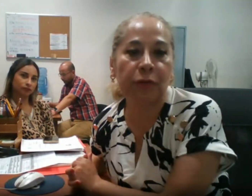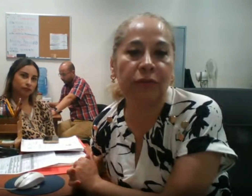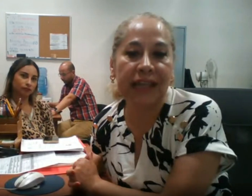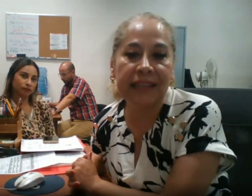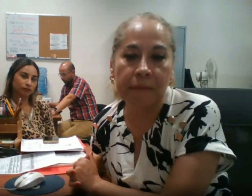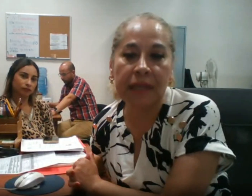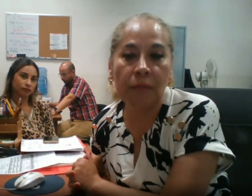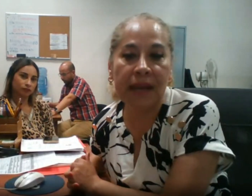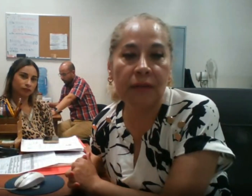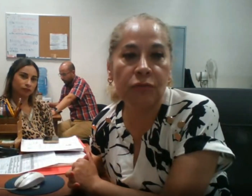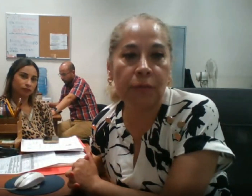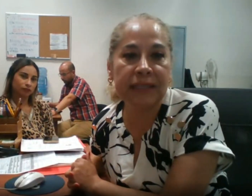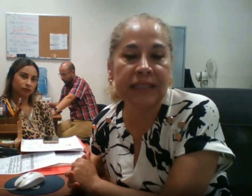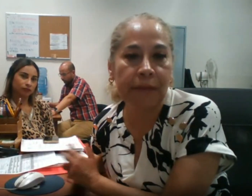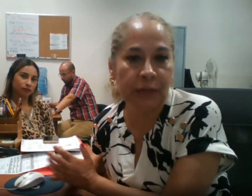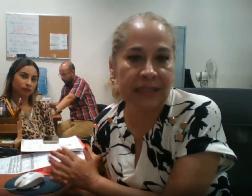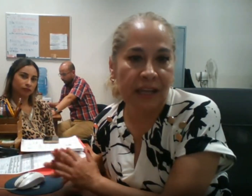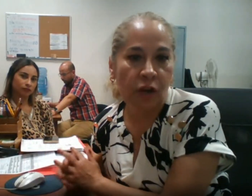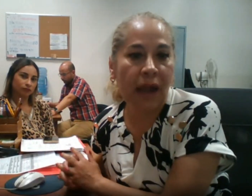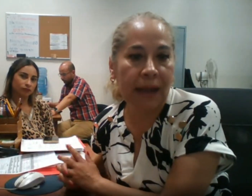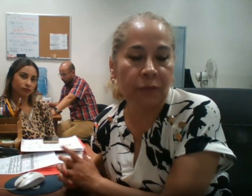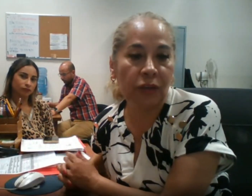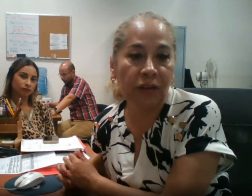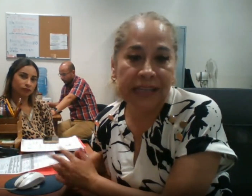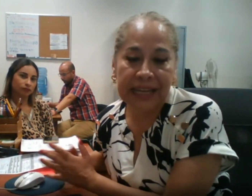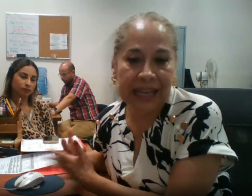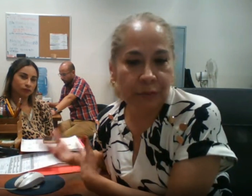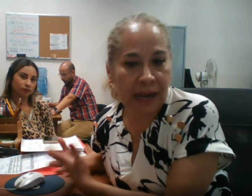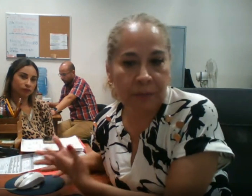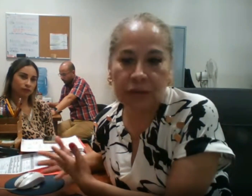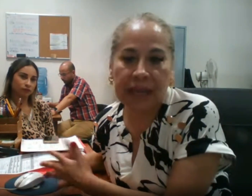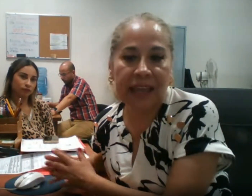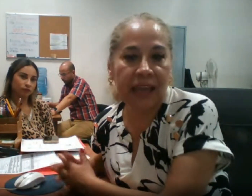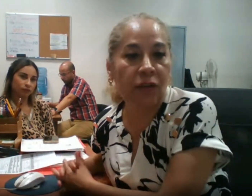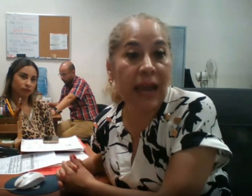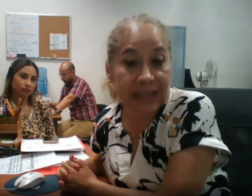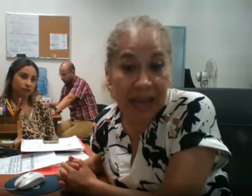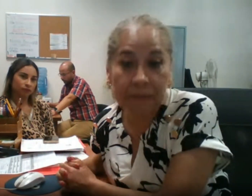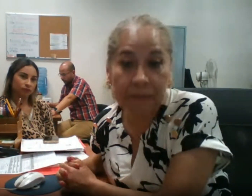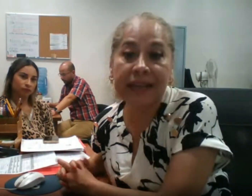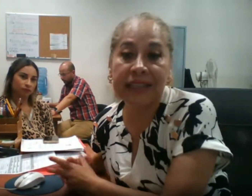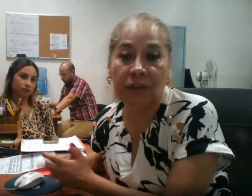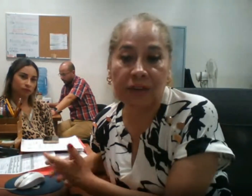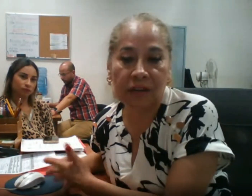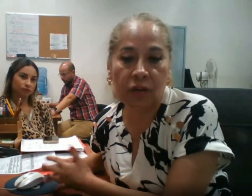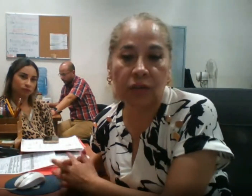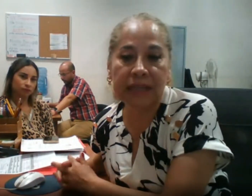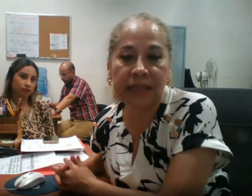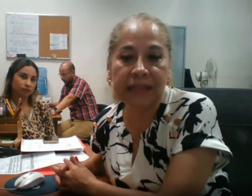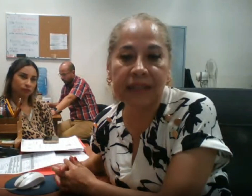esa oportunidad de también tomar el curso presencial, pues lo hagamos, ¿no? Esperamos que con las cámaras y